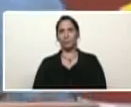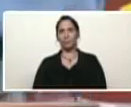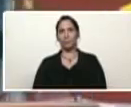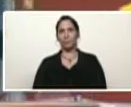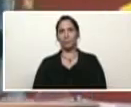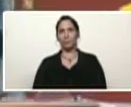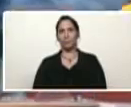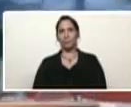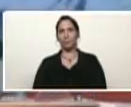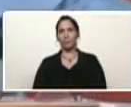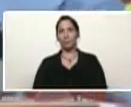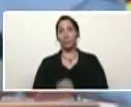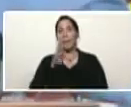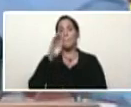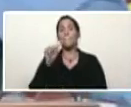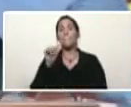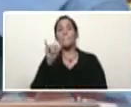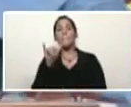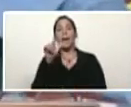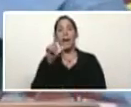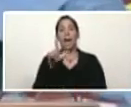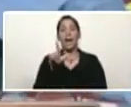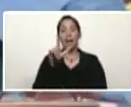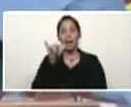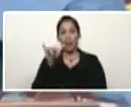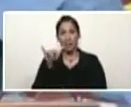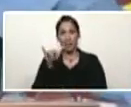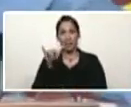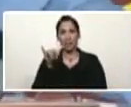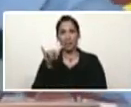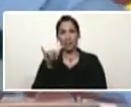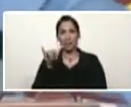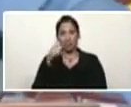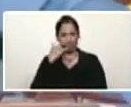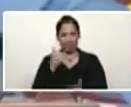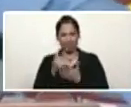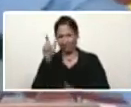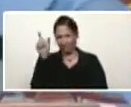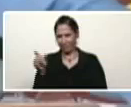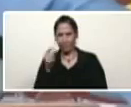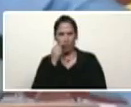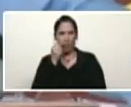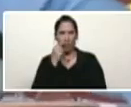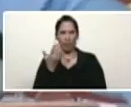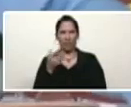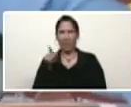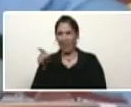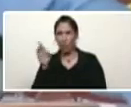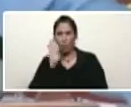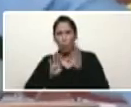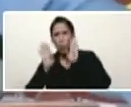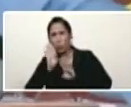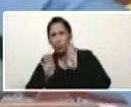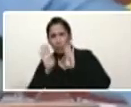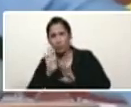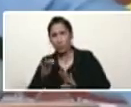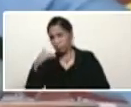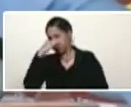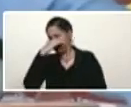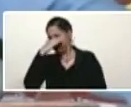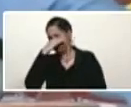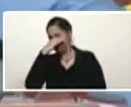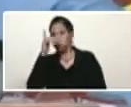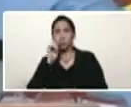Ahora Jaime Bailey, mira, pero... Miren, pero... Son tan cloacas, son tan mercenarios y son